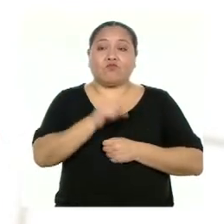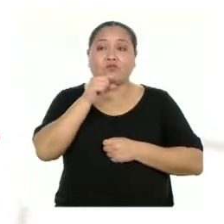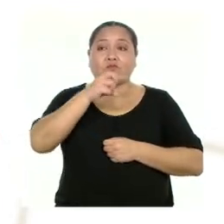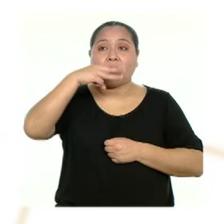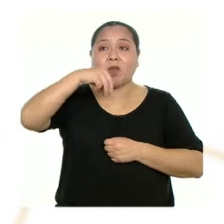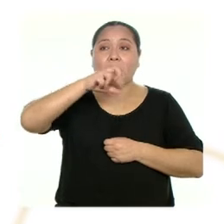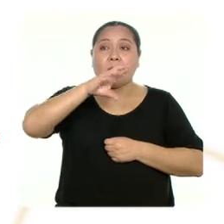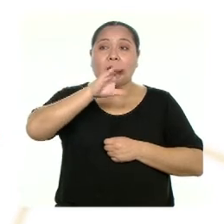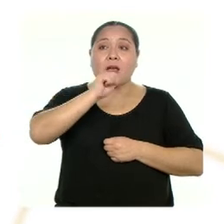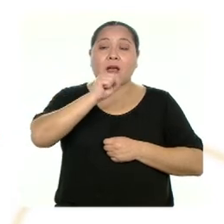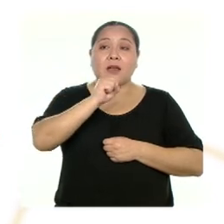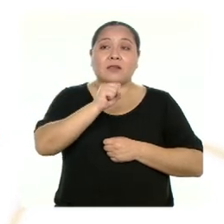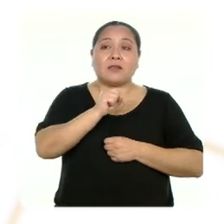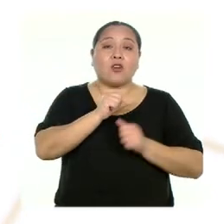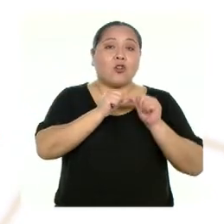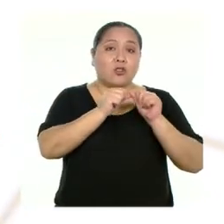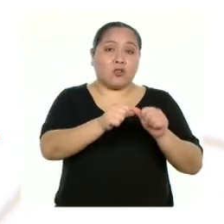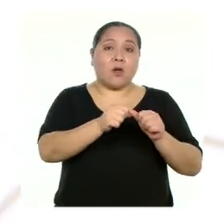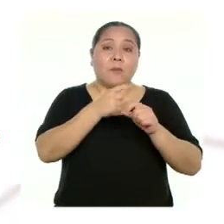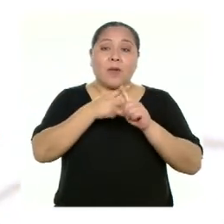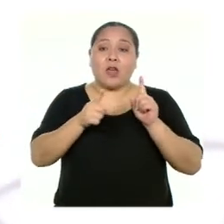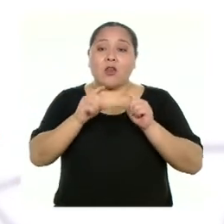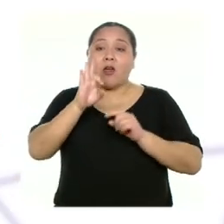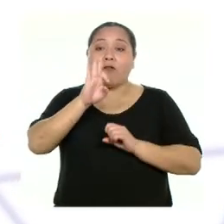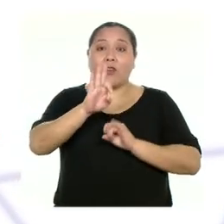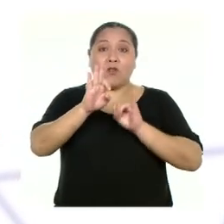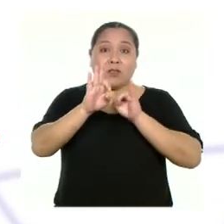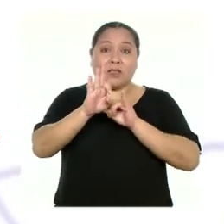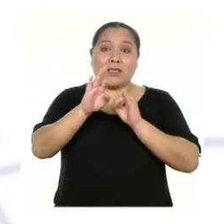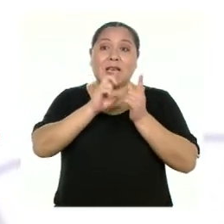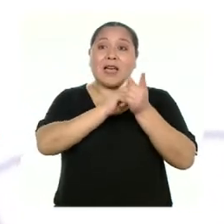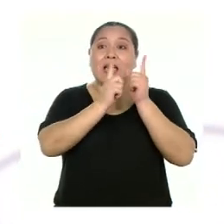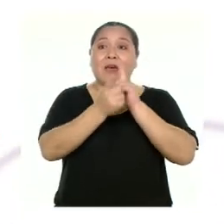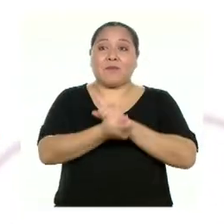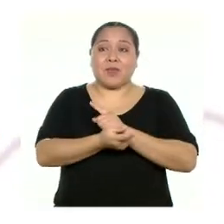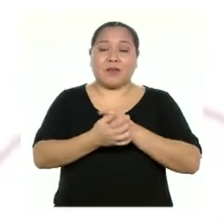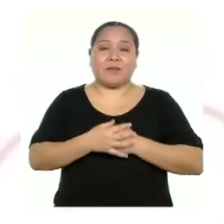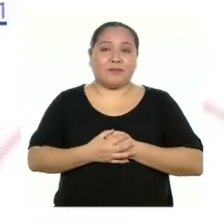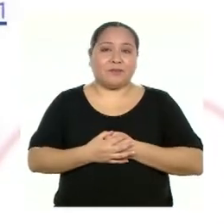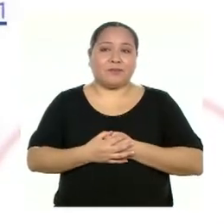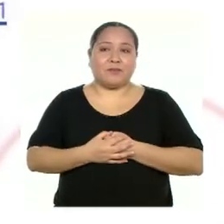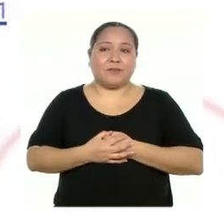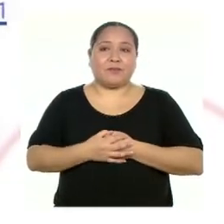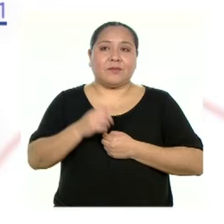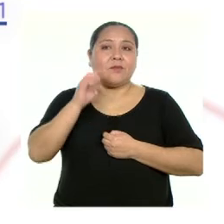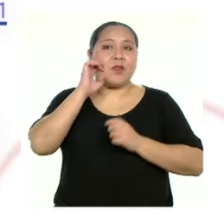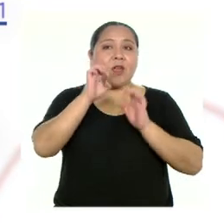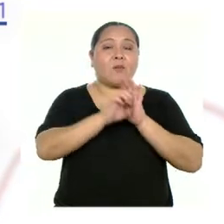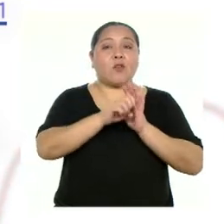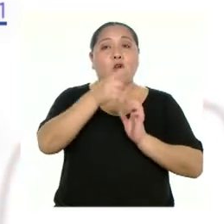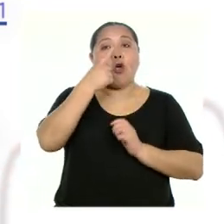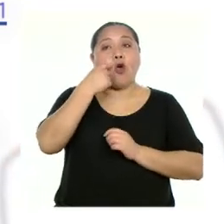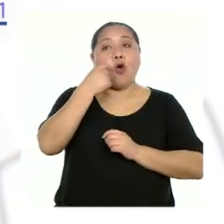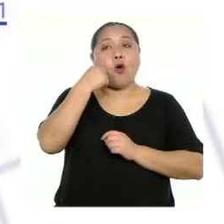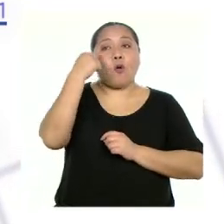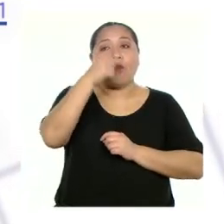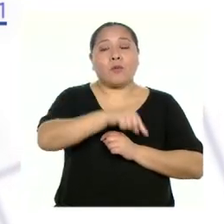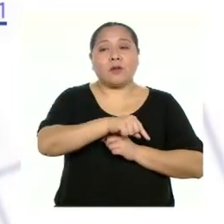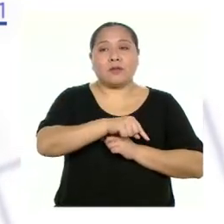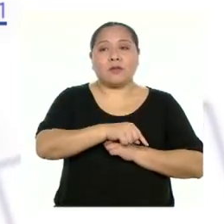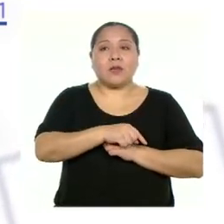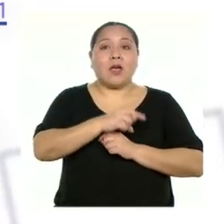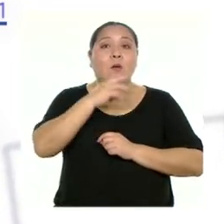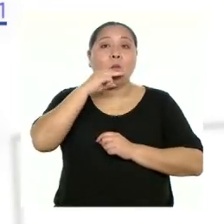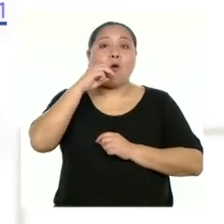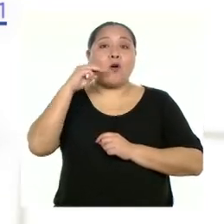de clase se mantienen, pero las frecuencias cambian. Observen que, para el caso del género masculino, los valores en